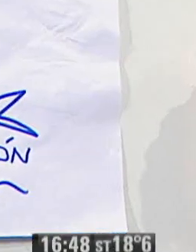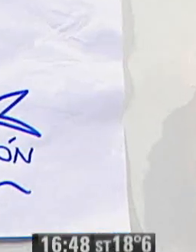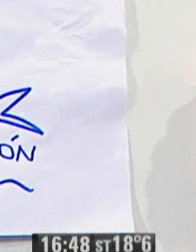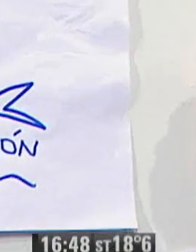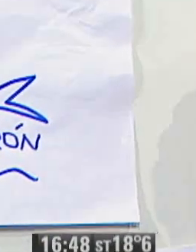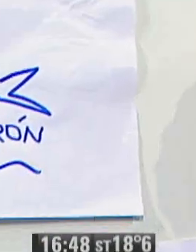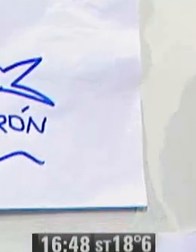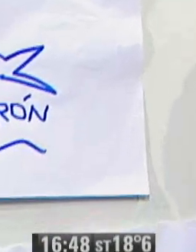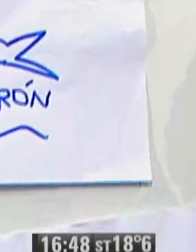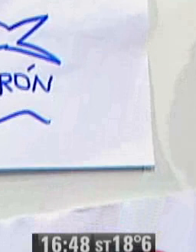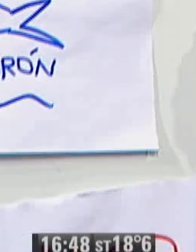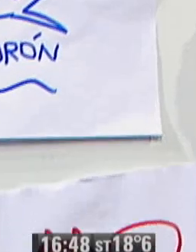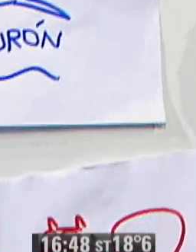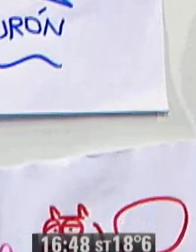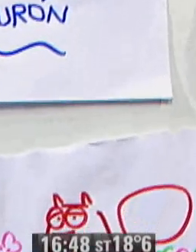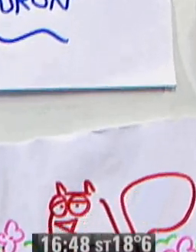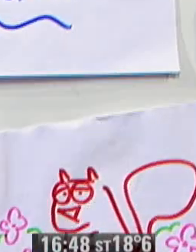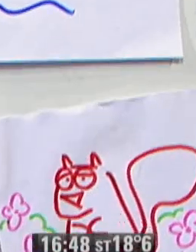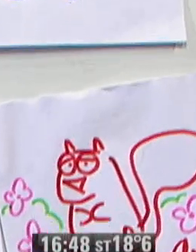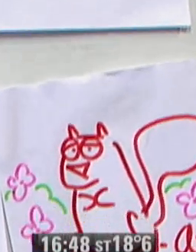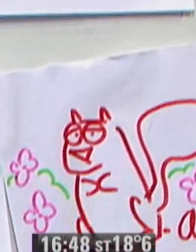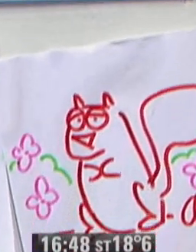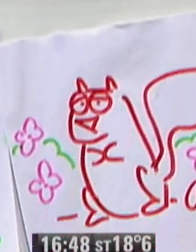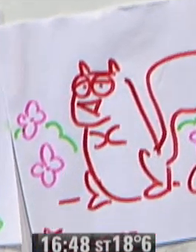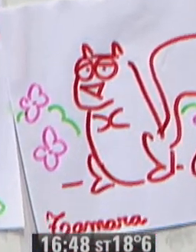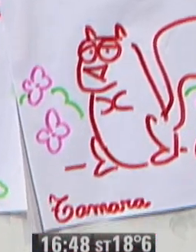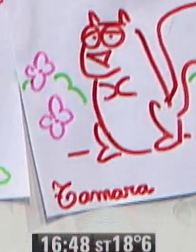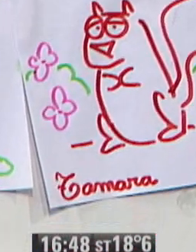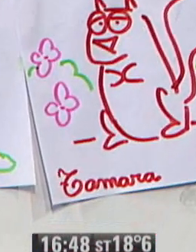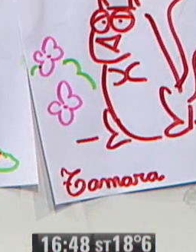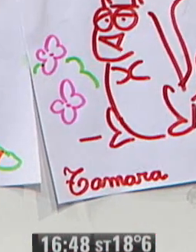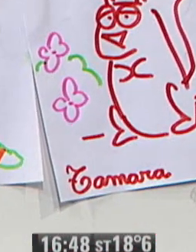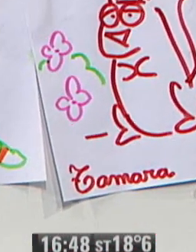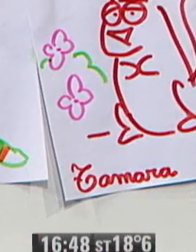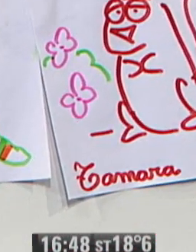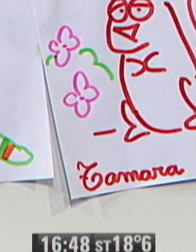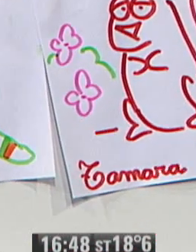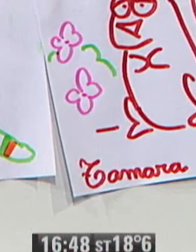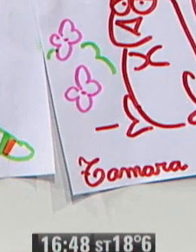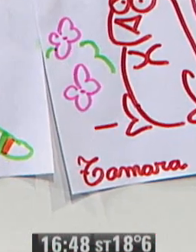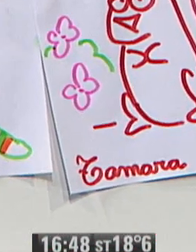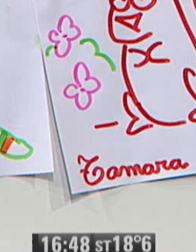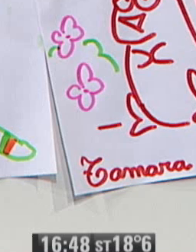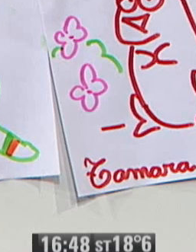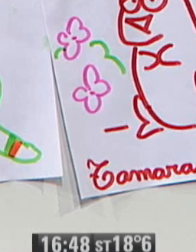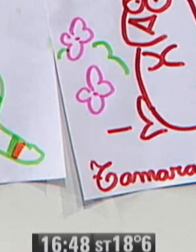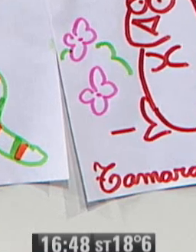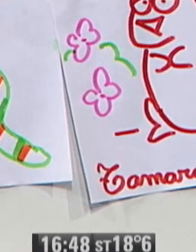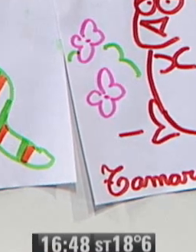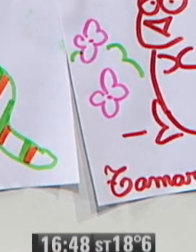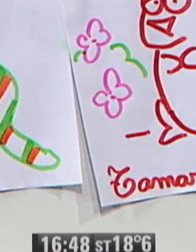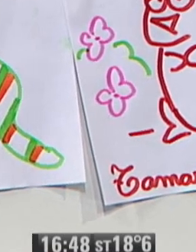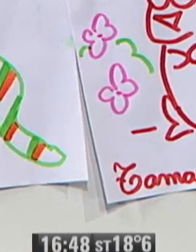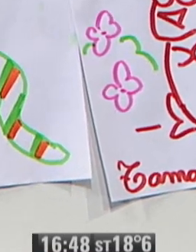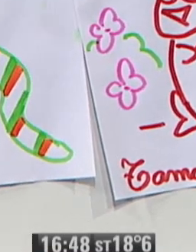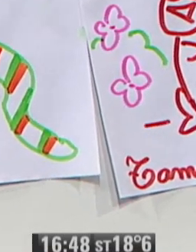hasta mañana. Hasta mañana nada más, les dejamos ahí un ratitito más. Hace unas semanas que venimos con esto y miren qué lindo todos los dibujos que